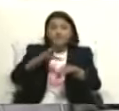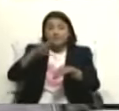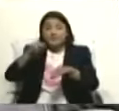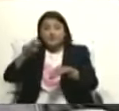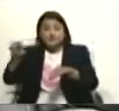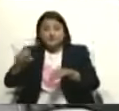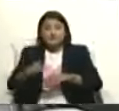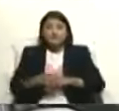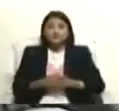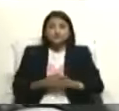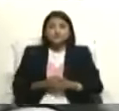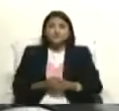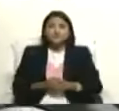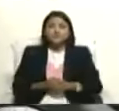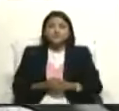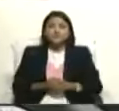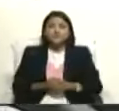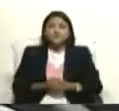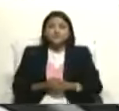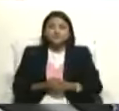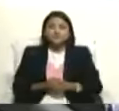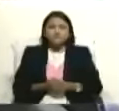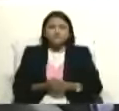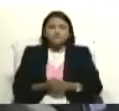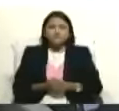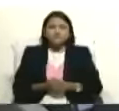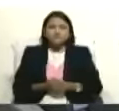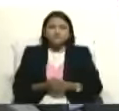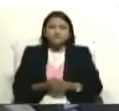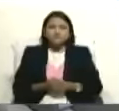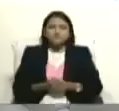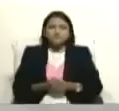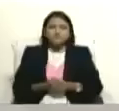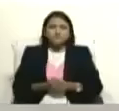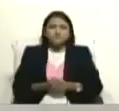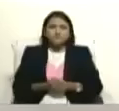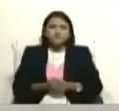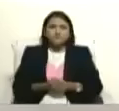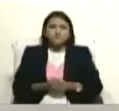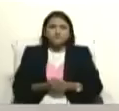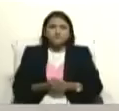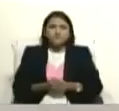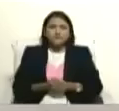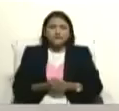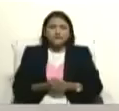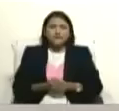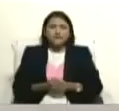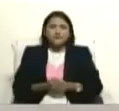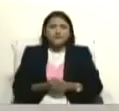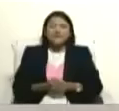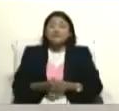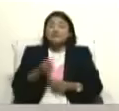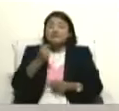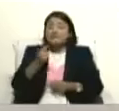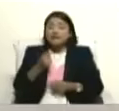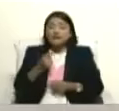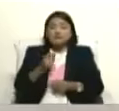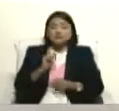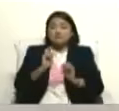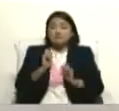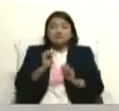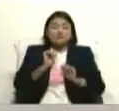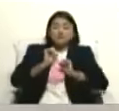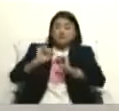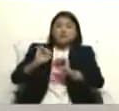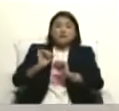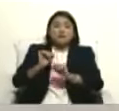solicitud del Parlamento venezolano. Nada ni nadie impedirá que el pueblo venezolano se exprese libremente